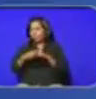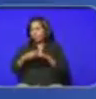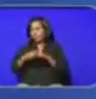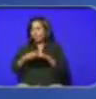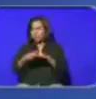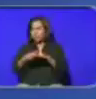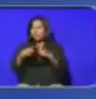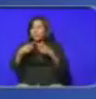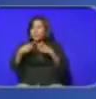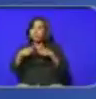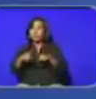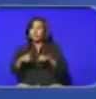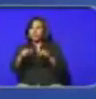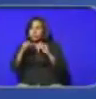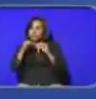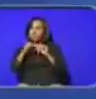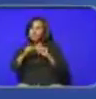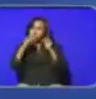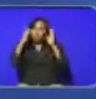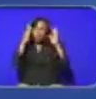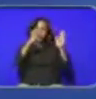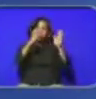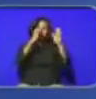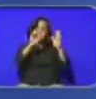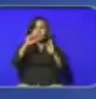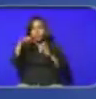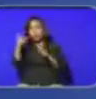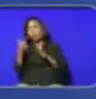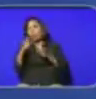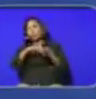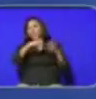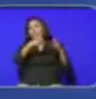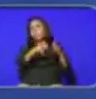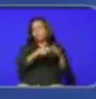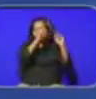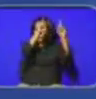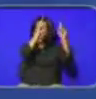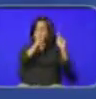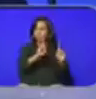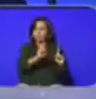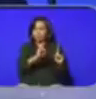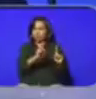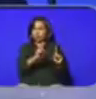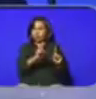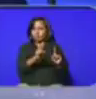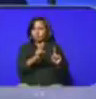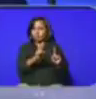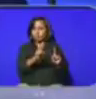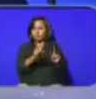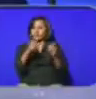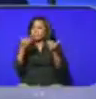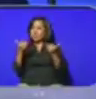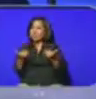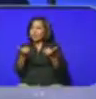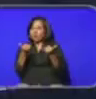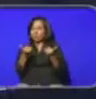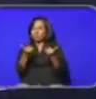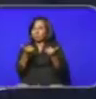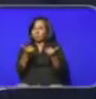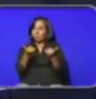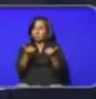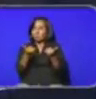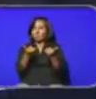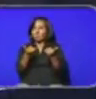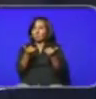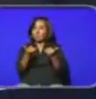deban seguir atendiendo todos los demás retos que hay en temas de educación. Bueno, en Panorama el protagonista también son